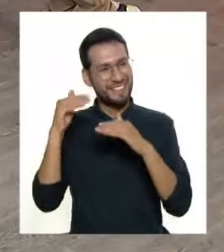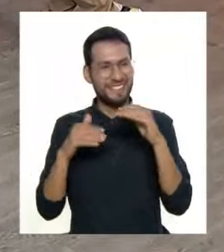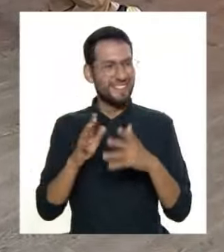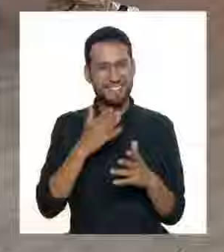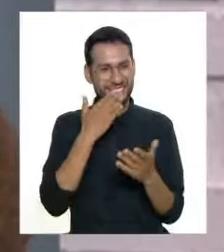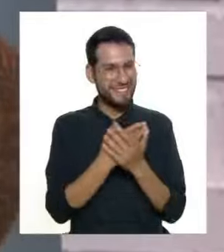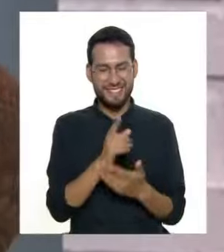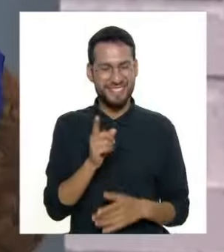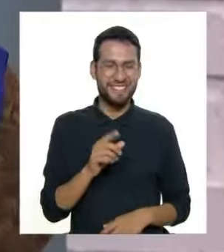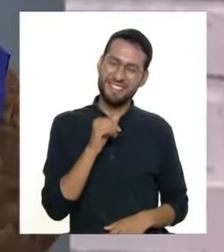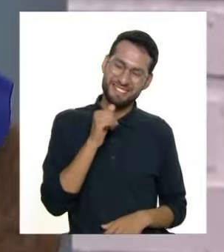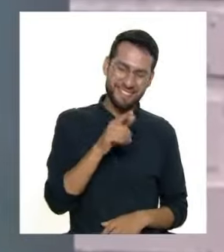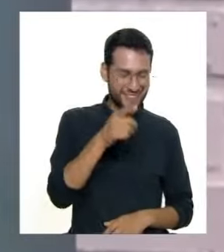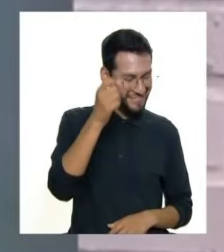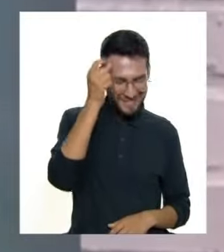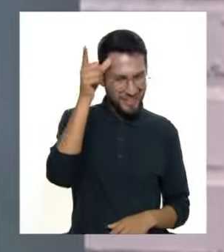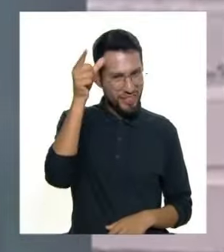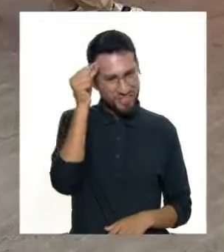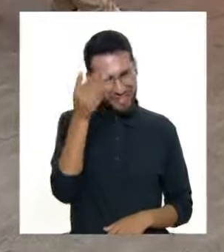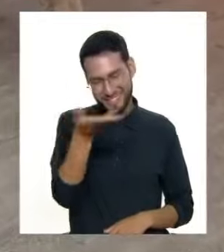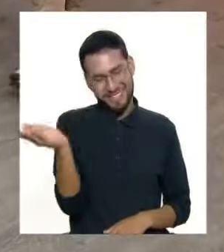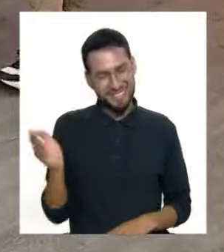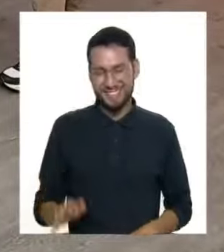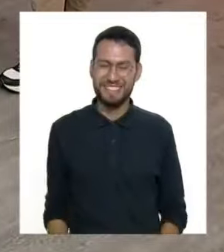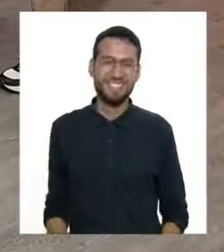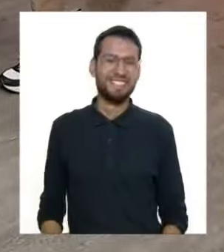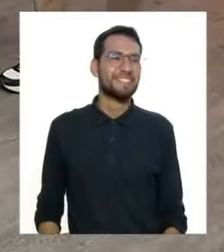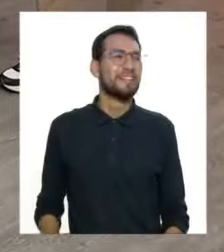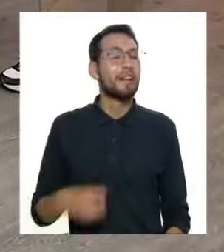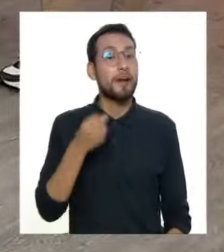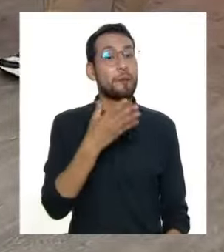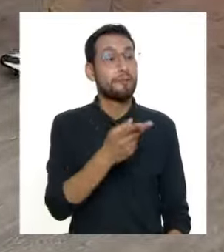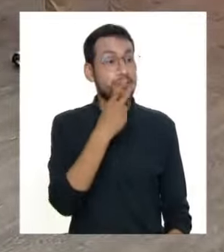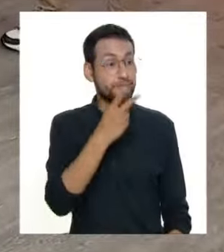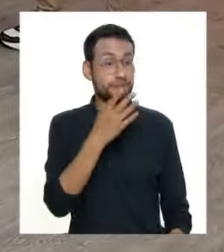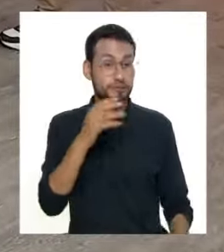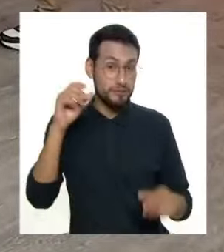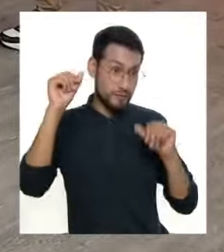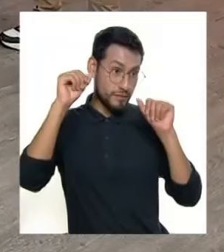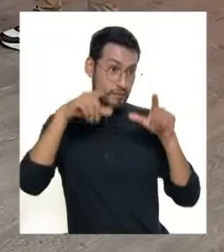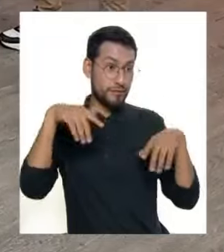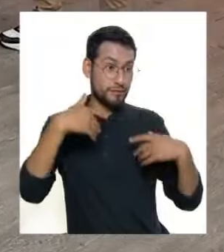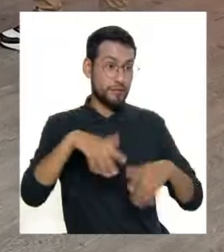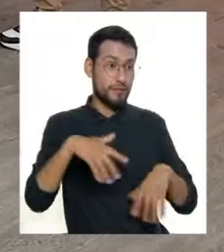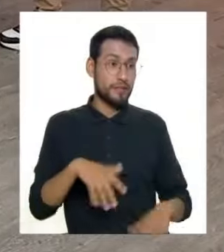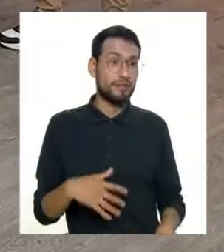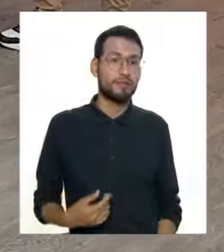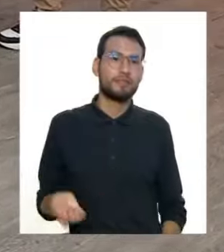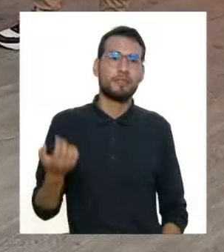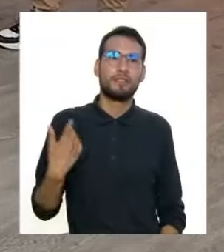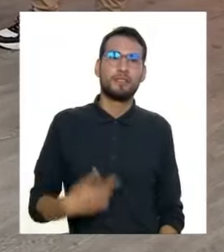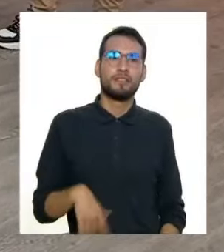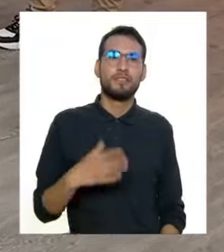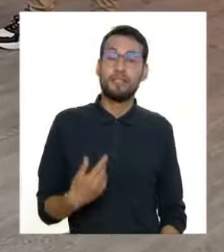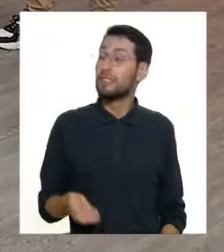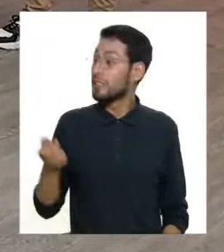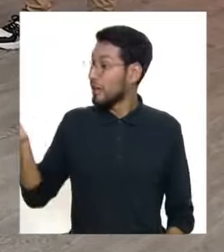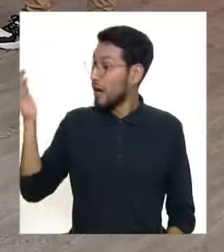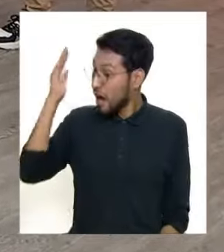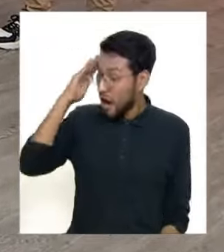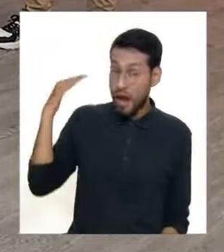están preparados para esa vitamina. Ya, a ver, ¿cómo fue tu plato? Mira, me gustaría que lo ponche, ¿verdad? Esto de verdad es... No, bueno, te gustaría, pero